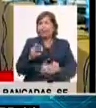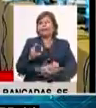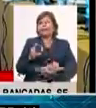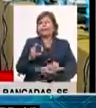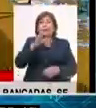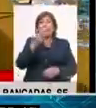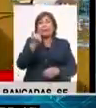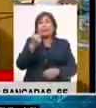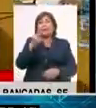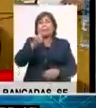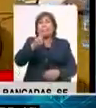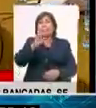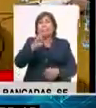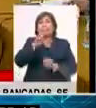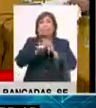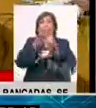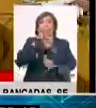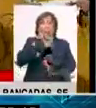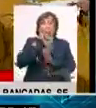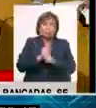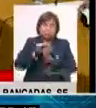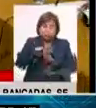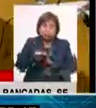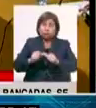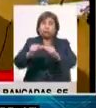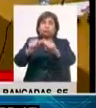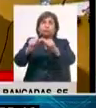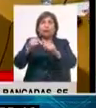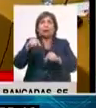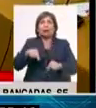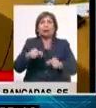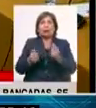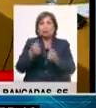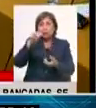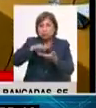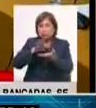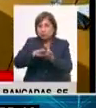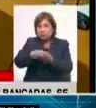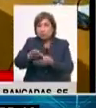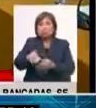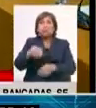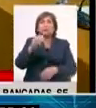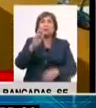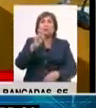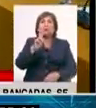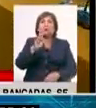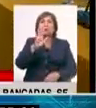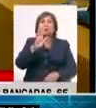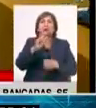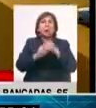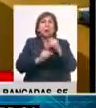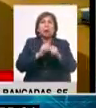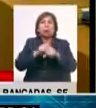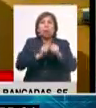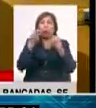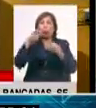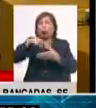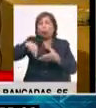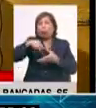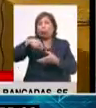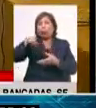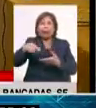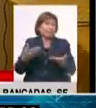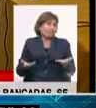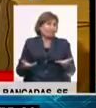está solo. Es decir, cuenta con el apoyo, el auspicio y la complacencia del Ministerio Público, ¿no? Es decir, si hay una